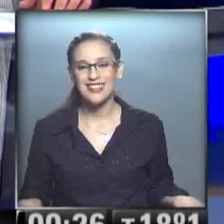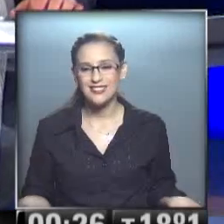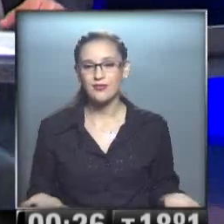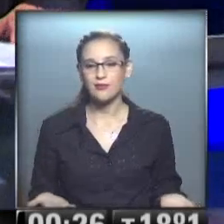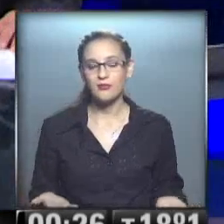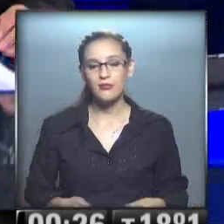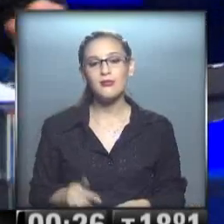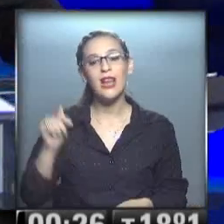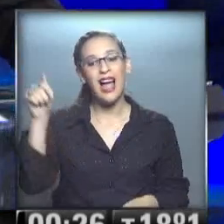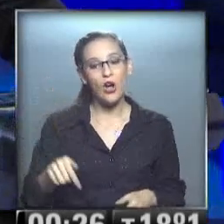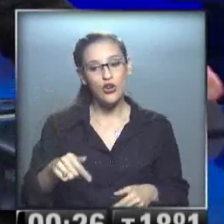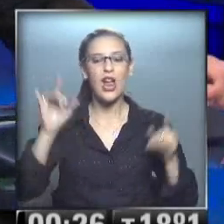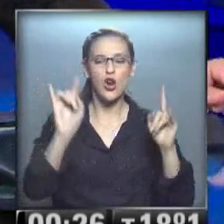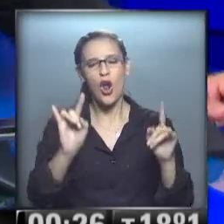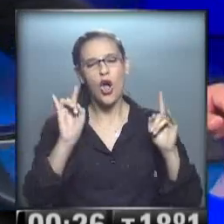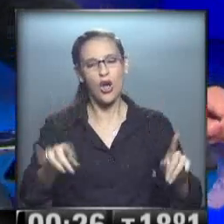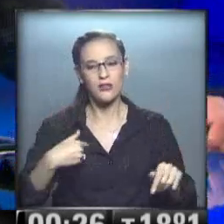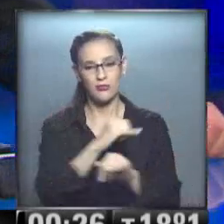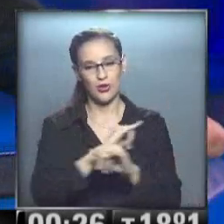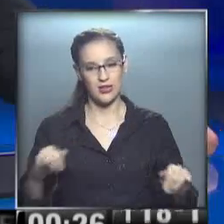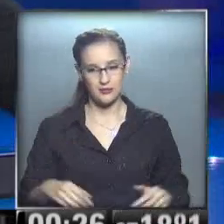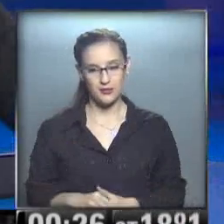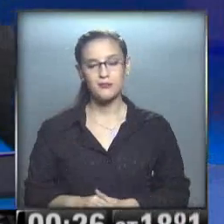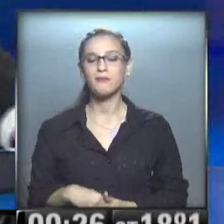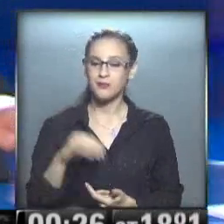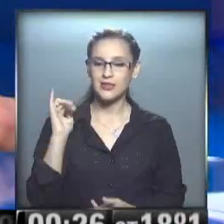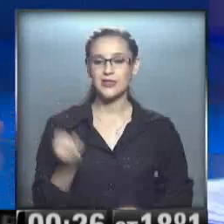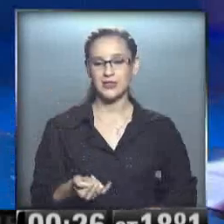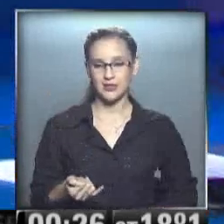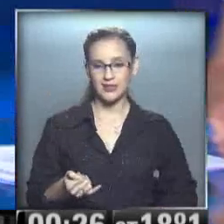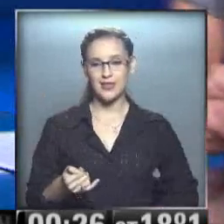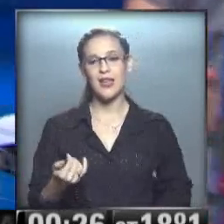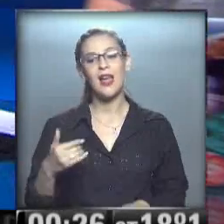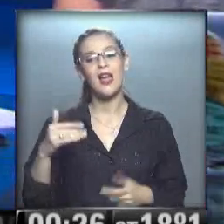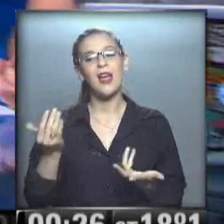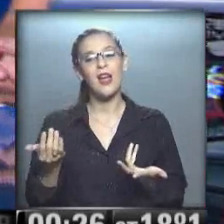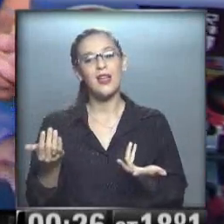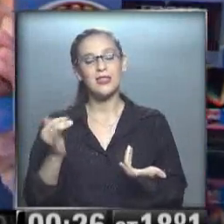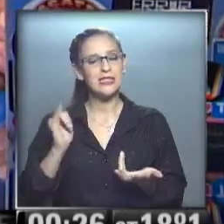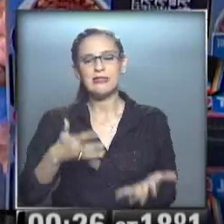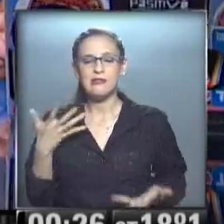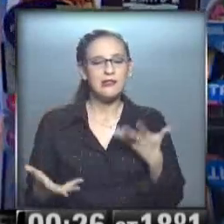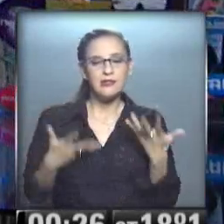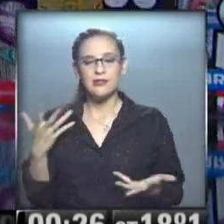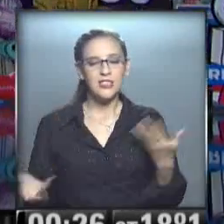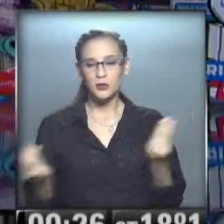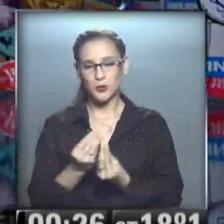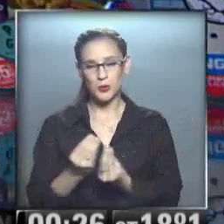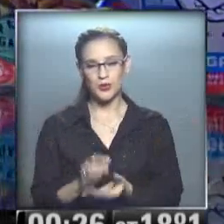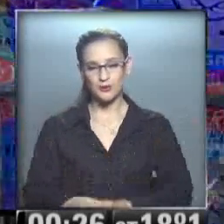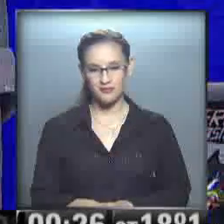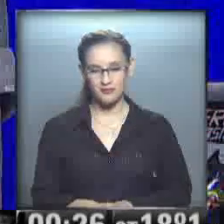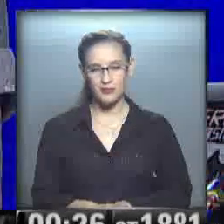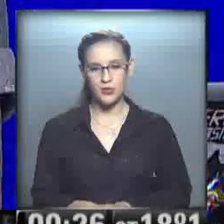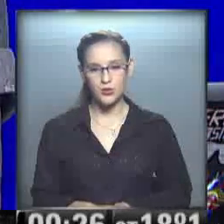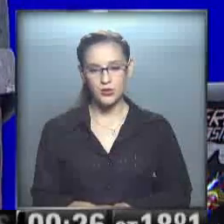Ahora es el turno del rock en este programa. Exacto. Maxi Martina, bienvenido vos. De pasión en pasión nos vamos. De pasión en pasión. Exacto, porque bueno,